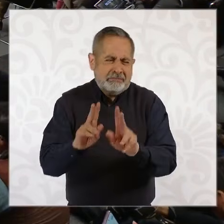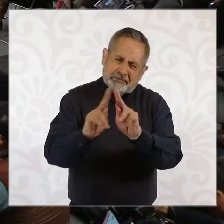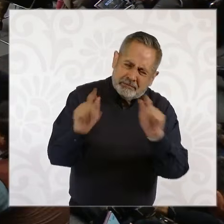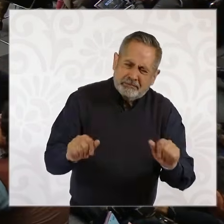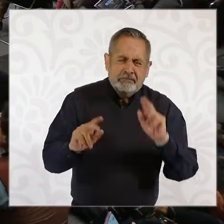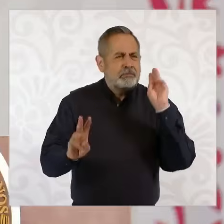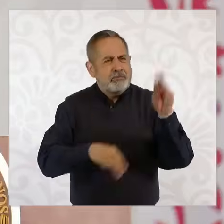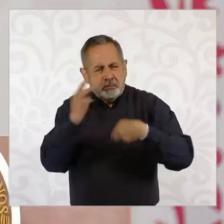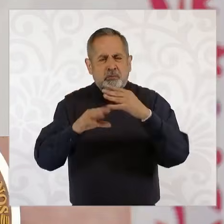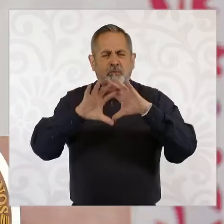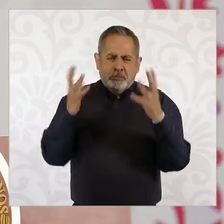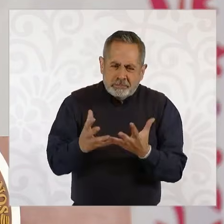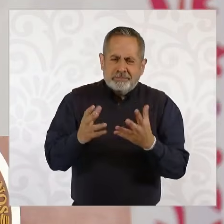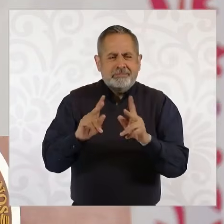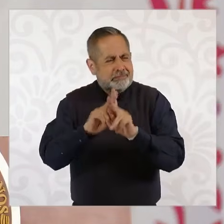mundo.